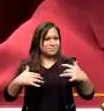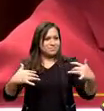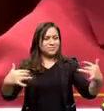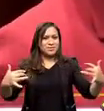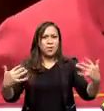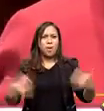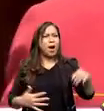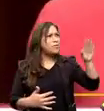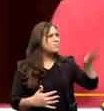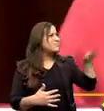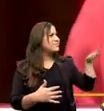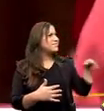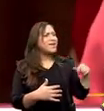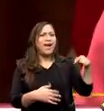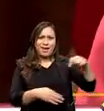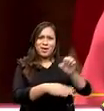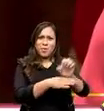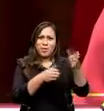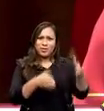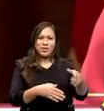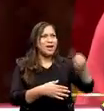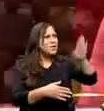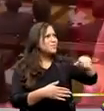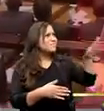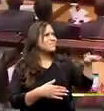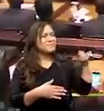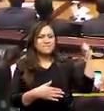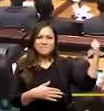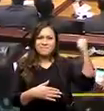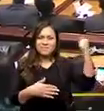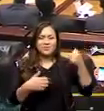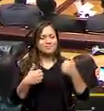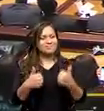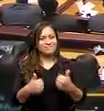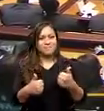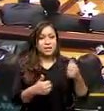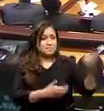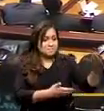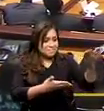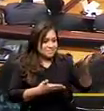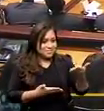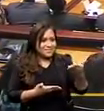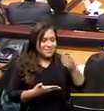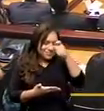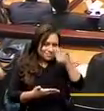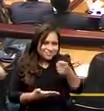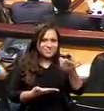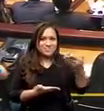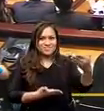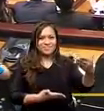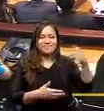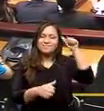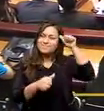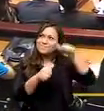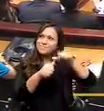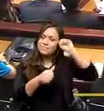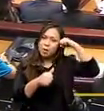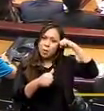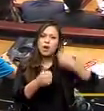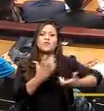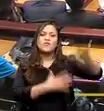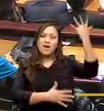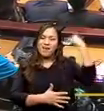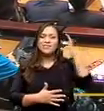obras de Guayasamín y por el alto honor de recibir esta condecoración que recuerda y celebra a la gran